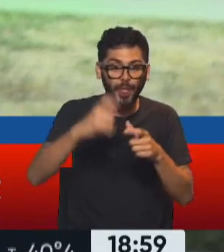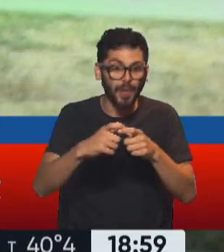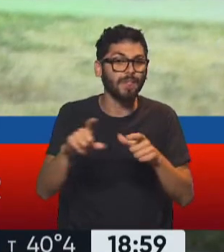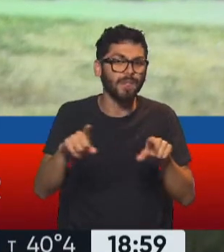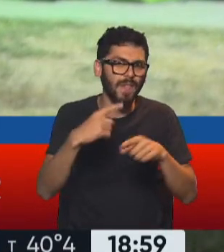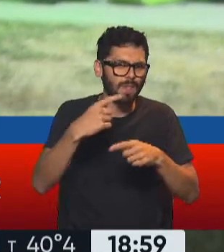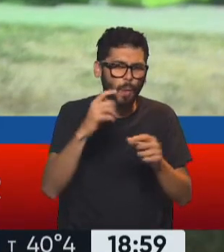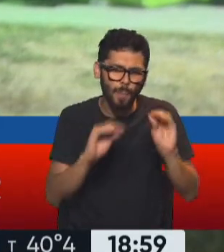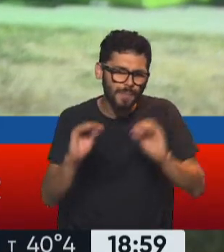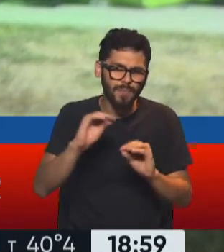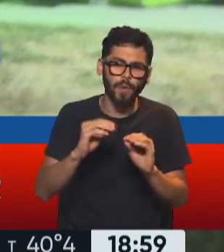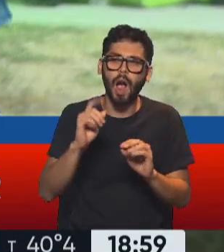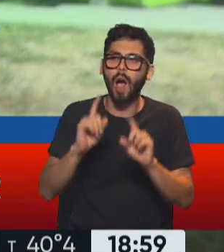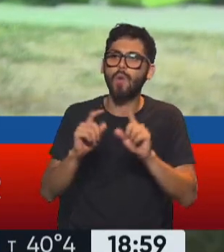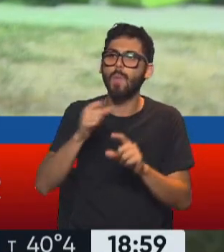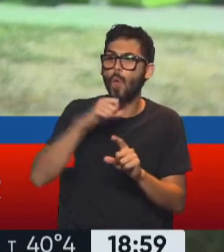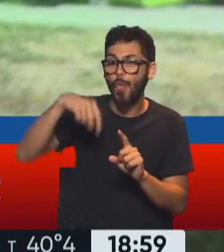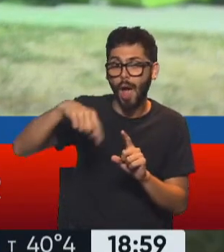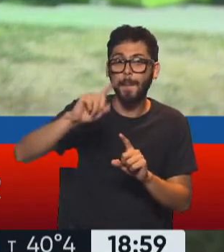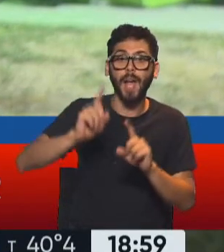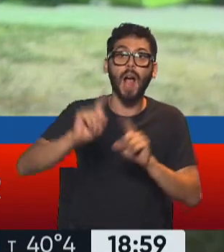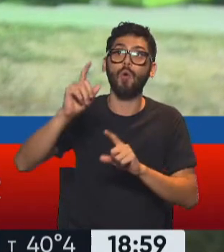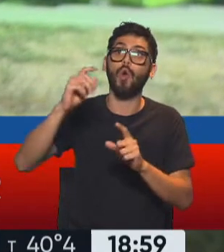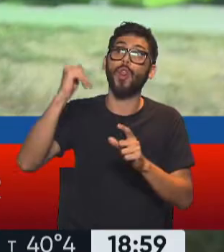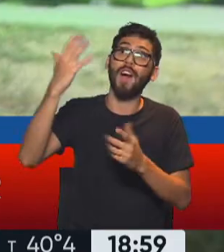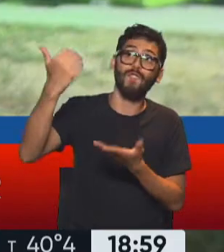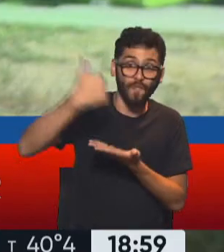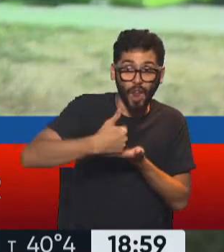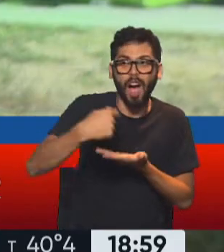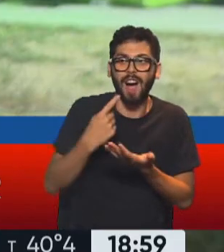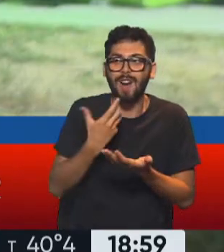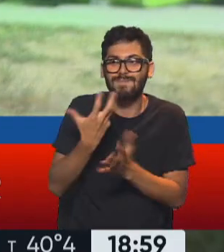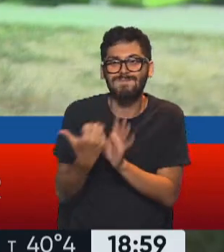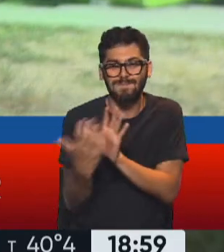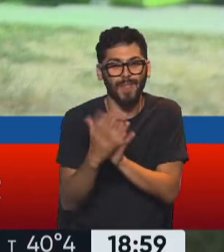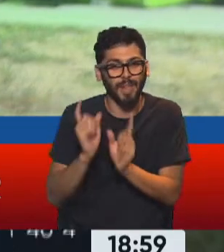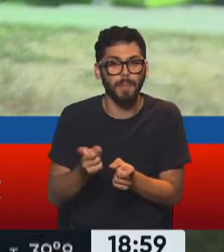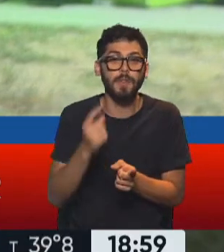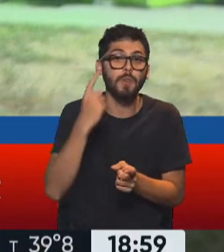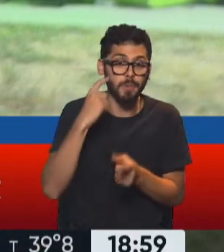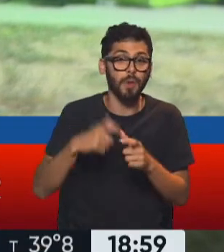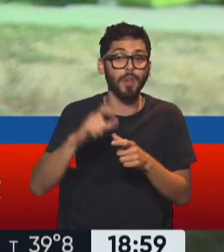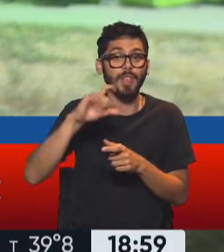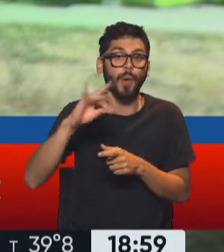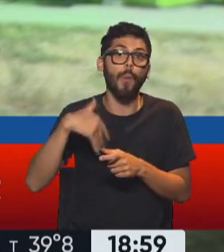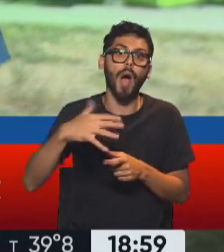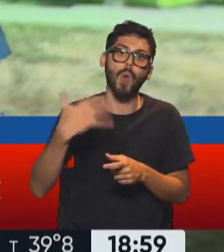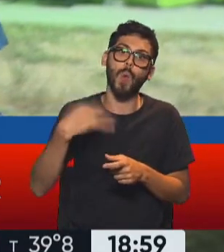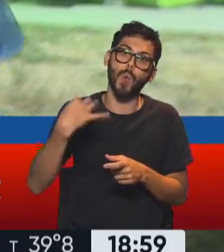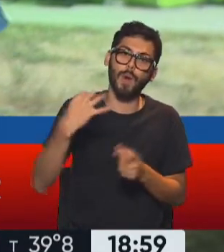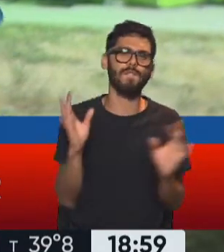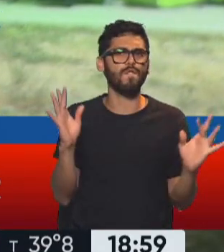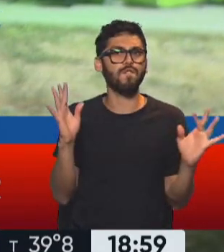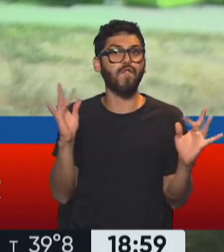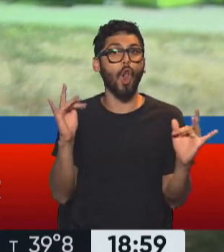artistas locales y con artistas también que residen en Buenos Aires, así que yo creo que va a ser un disco prometedor, con folclore